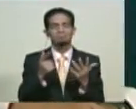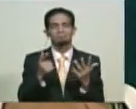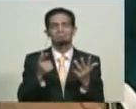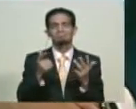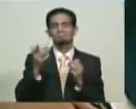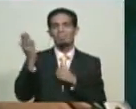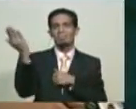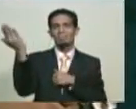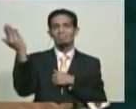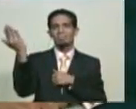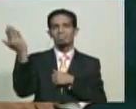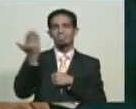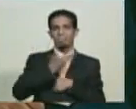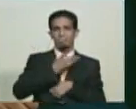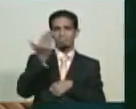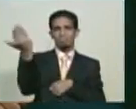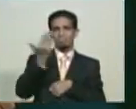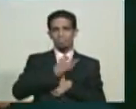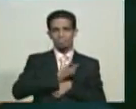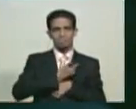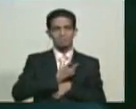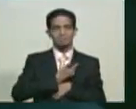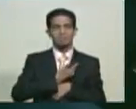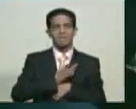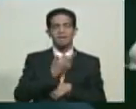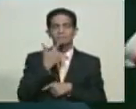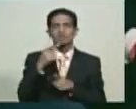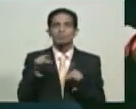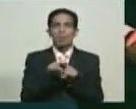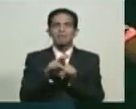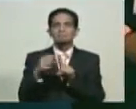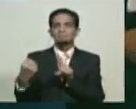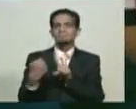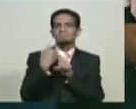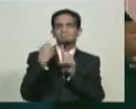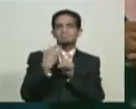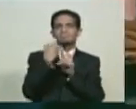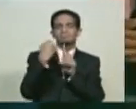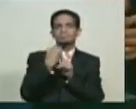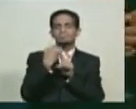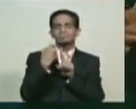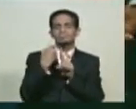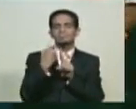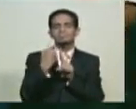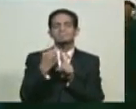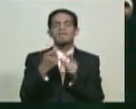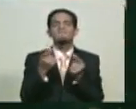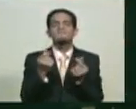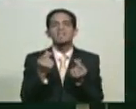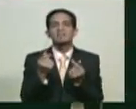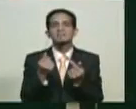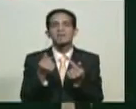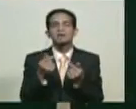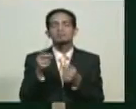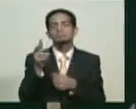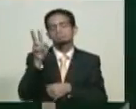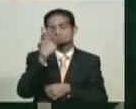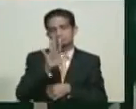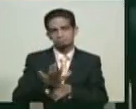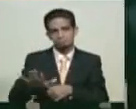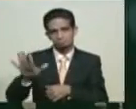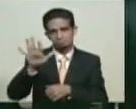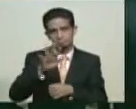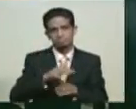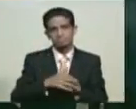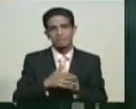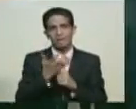país. Saben que la persecución financiera es una de las modalidades más poderosas, fuertes que hay contra todo el país.